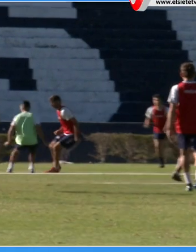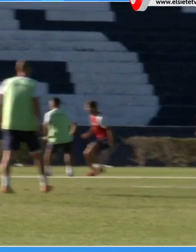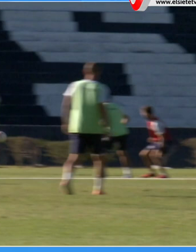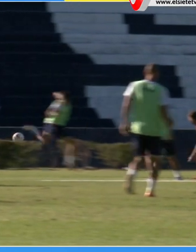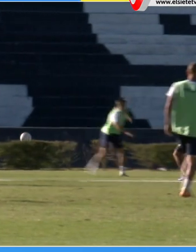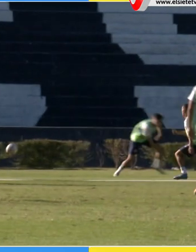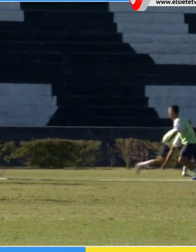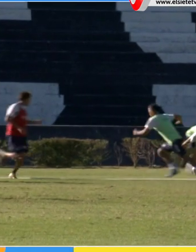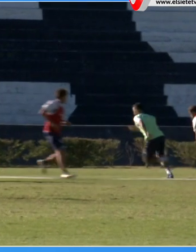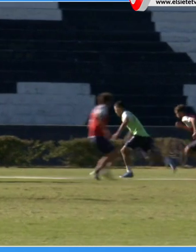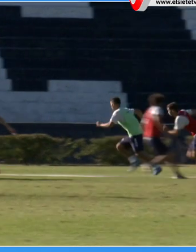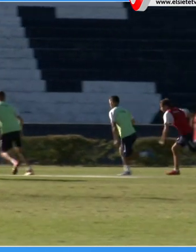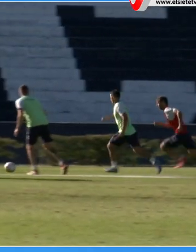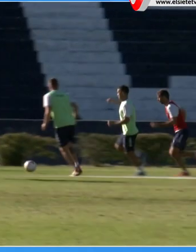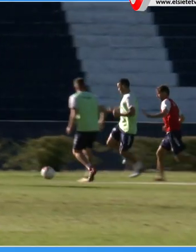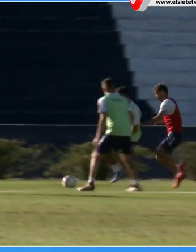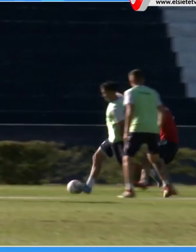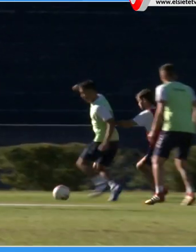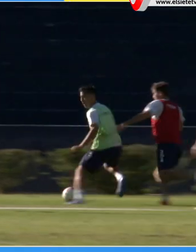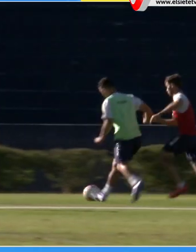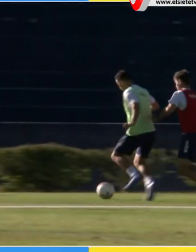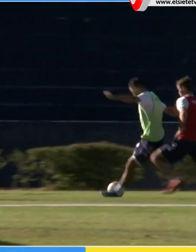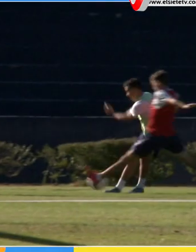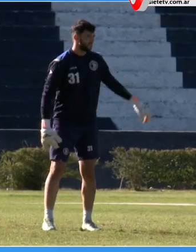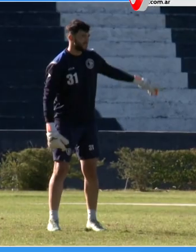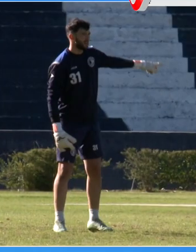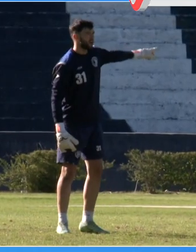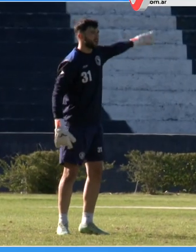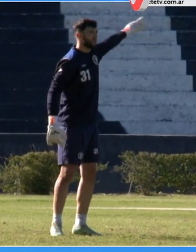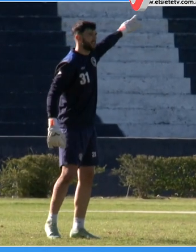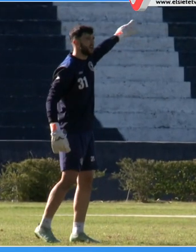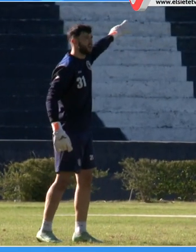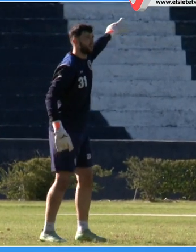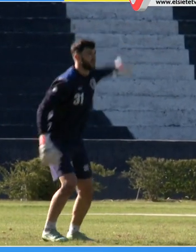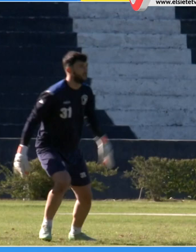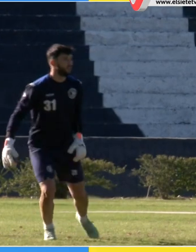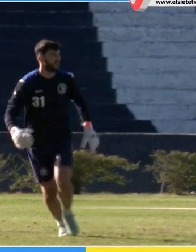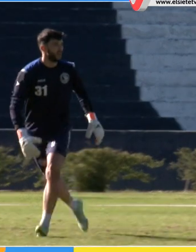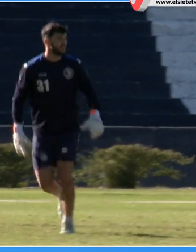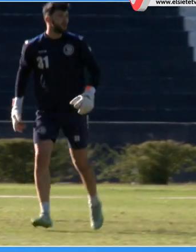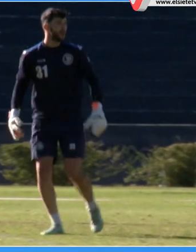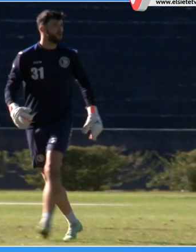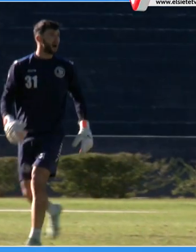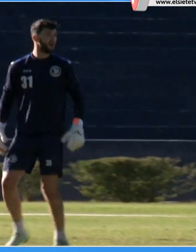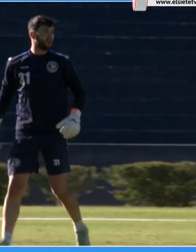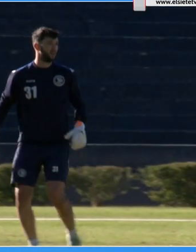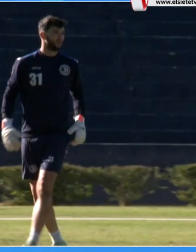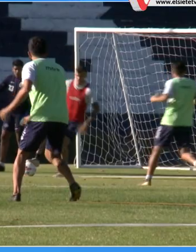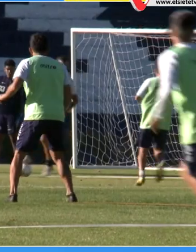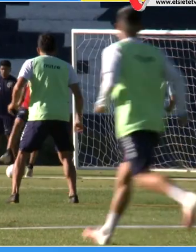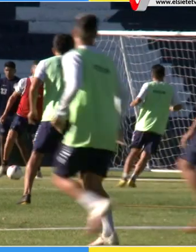lo que tiene que ver con las inmediaciones de los dos estadios porque creemos que los dos estadios van a ver gente 120 hombres entonces 120 hombres